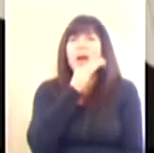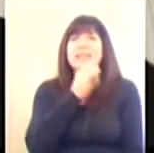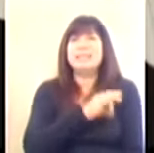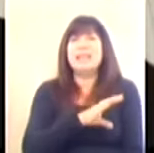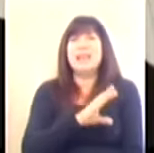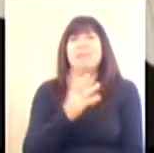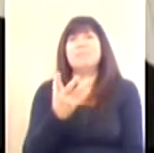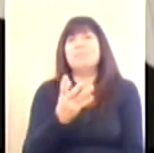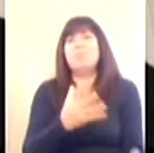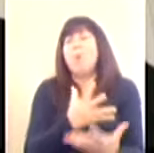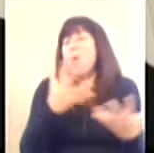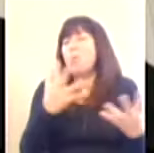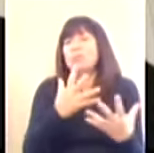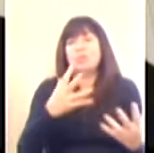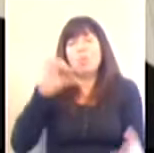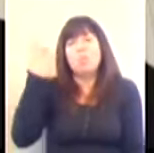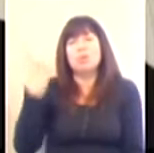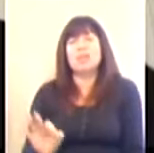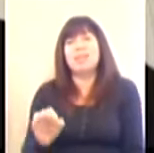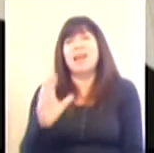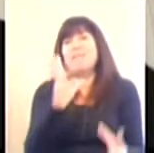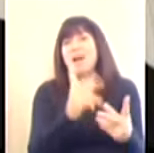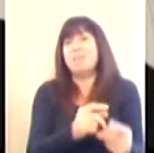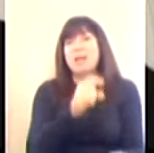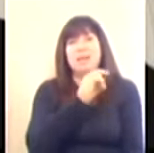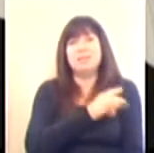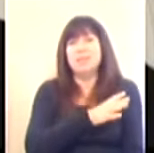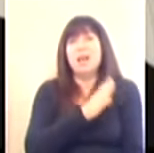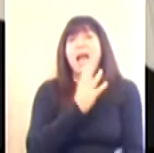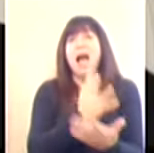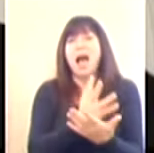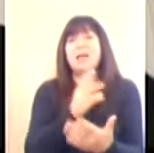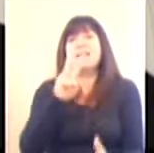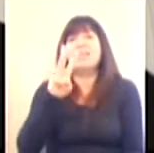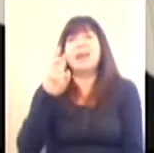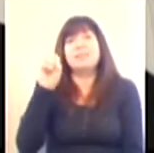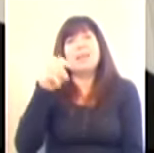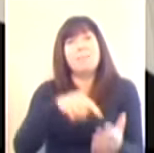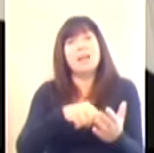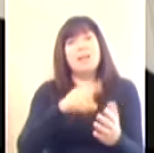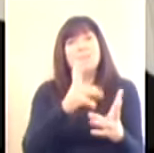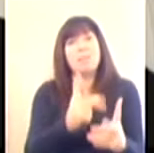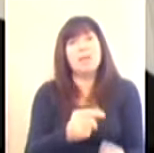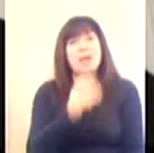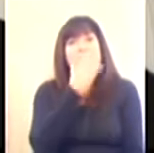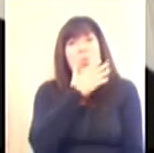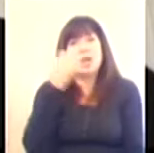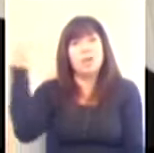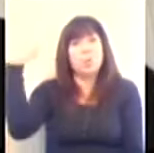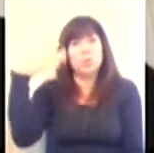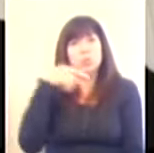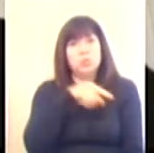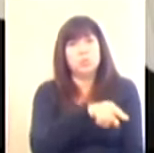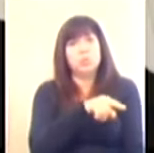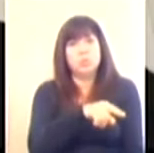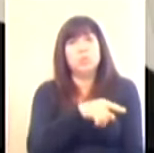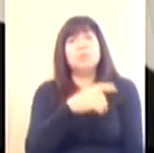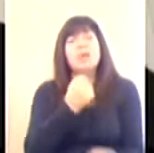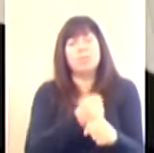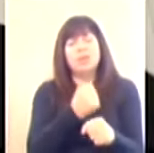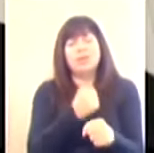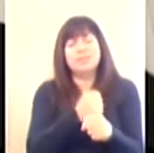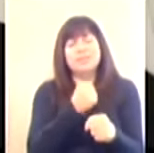del 99% de la gente tiene luz eléctrica, pero hay todavía casi 30.000 familias que no tienen, y estamos trabajando activamente para llevarles luz